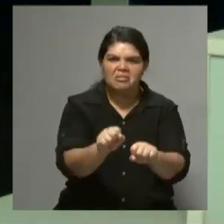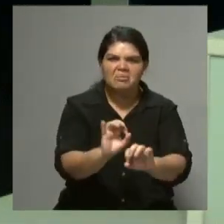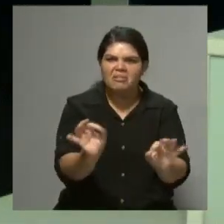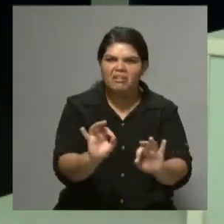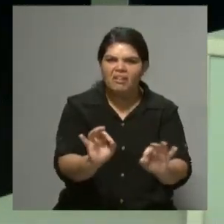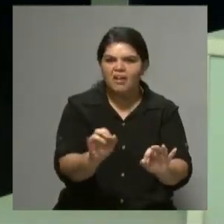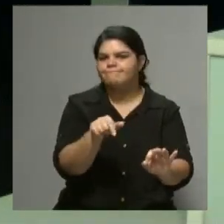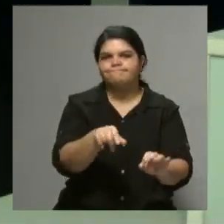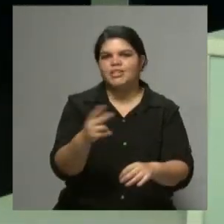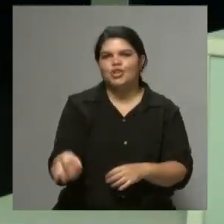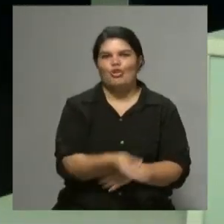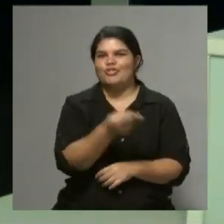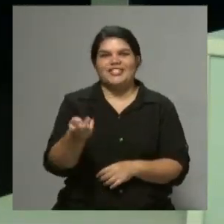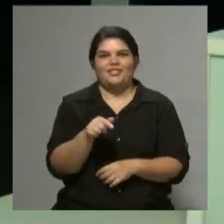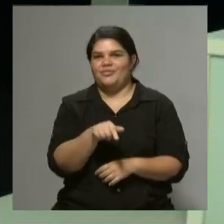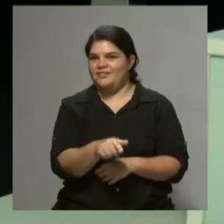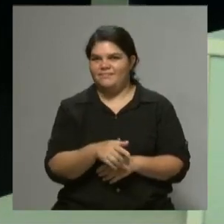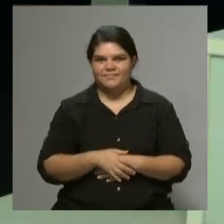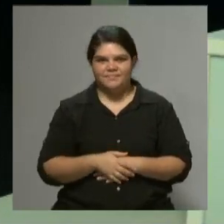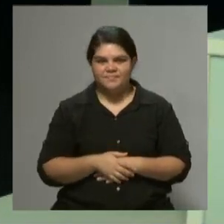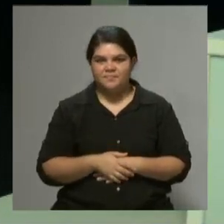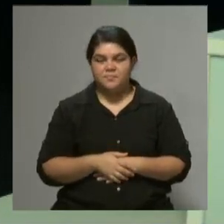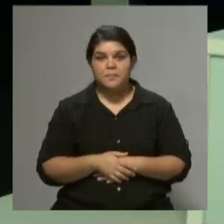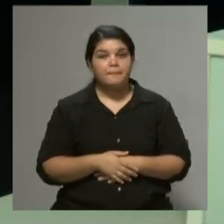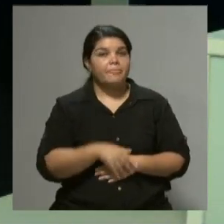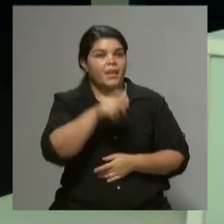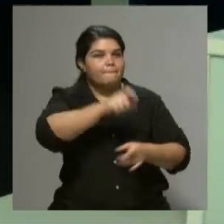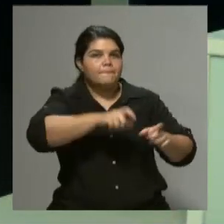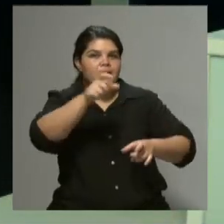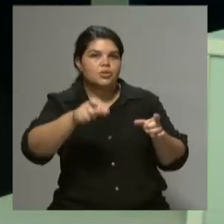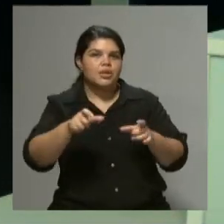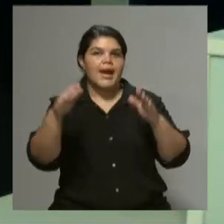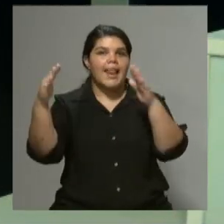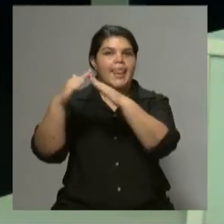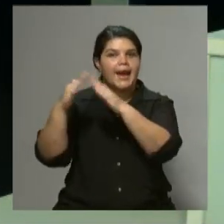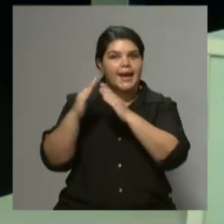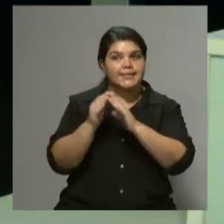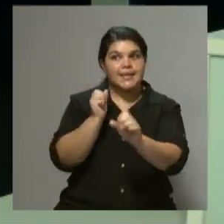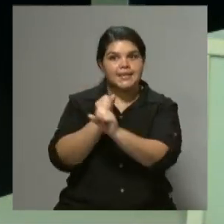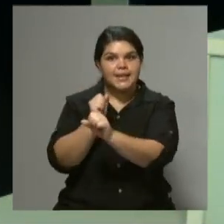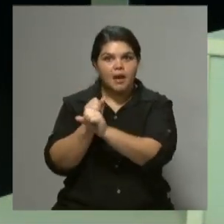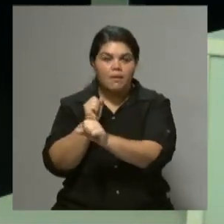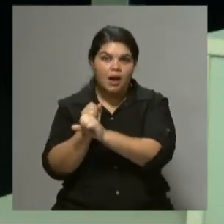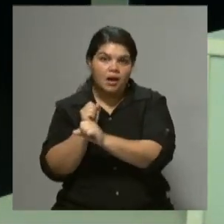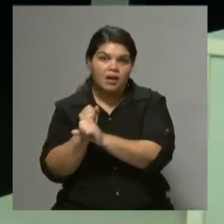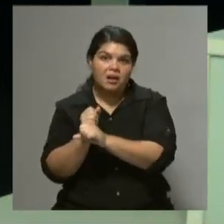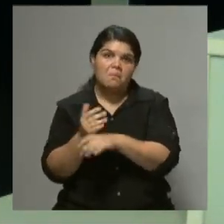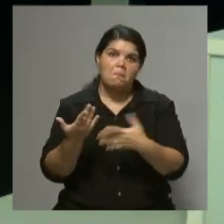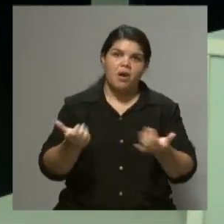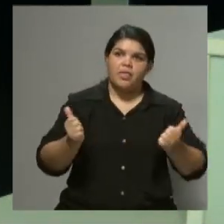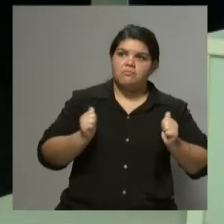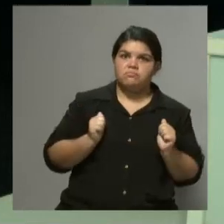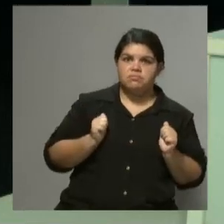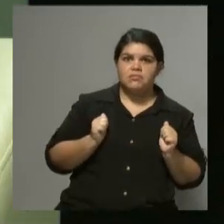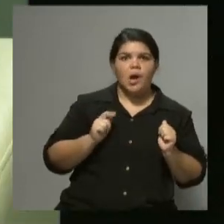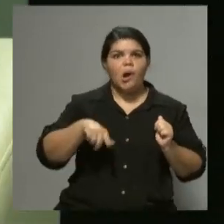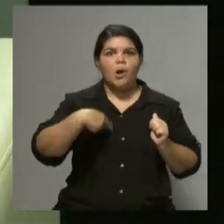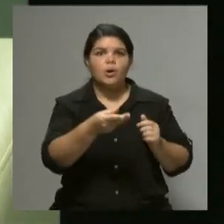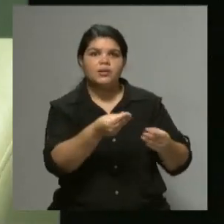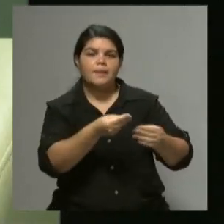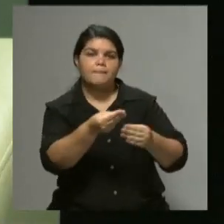que era más productivo que el empleado trabajara desde casa y dejaron tal vez Había de invertir? Había de todo. Sí. Sí, tenías de todo. Pero